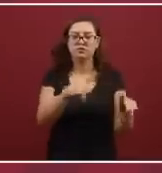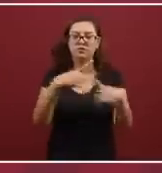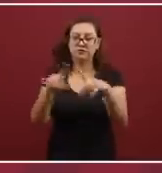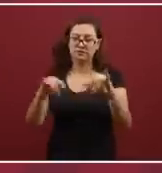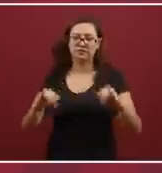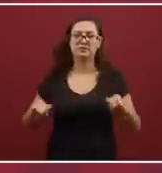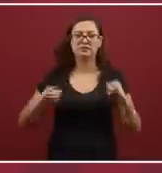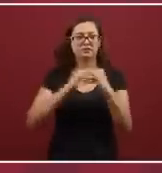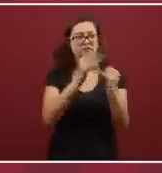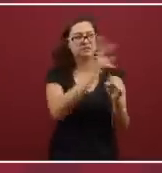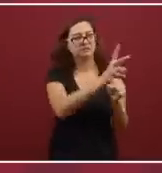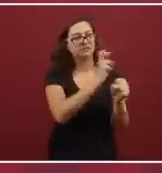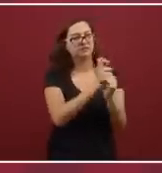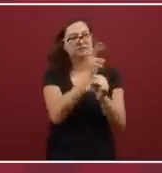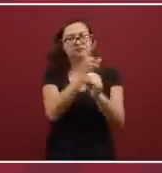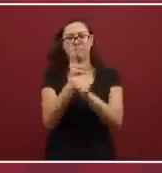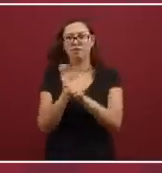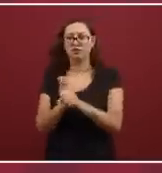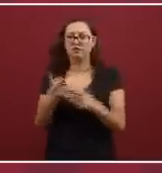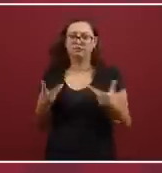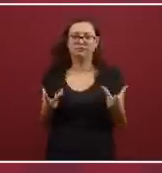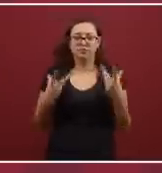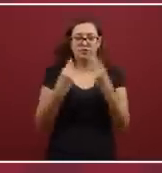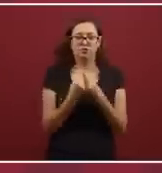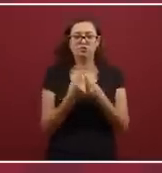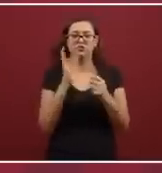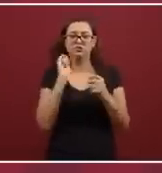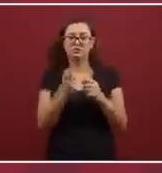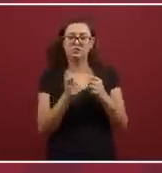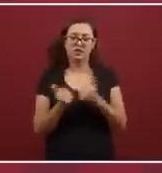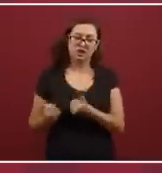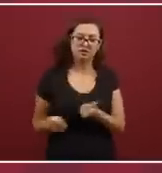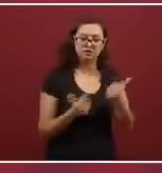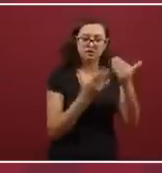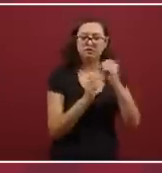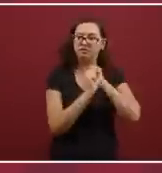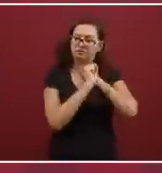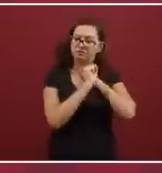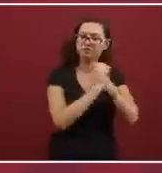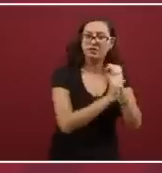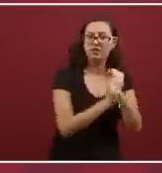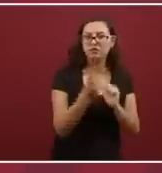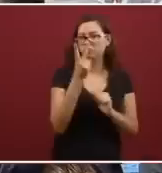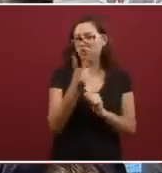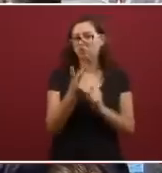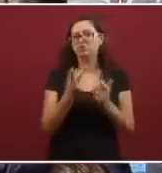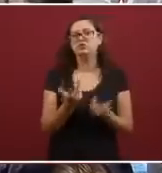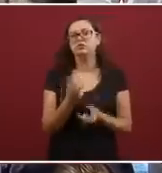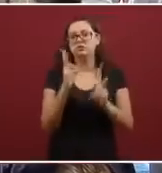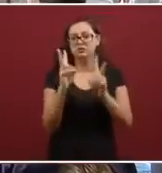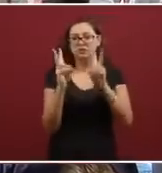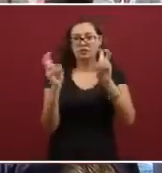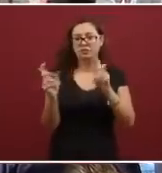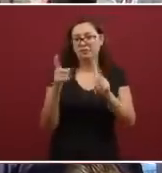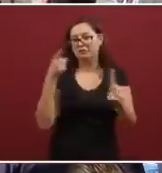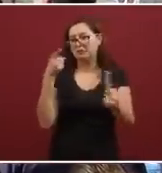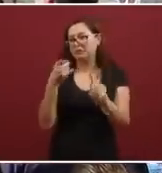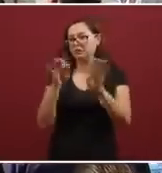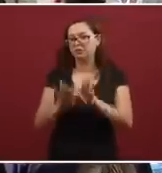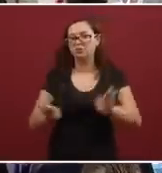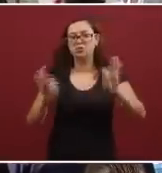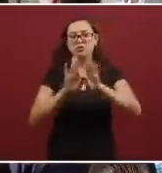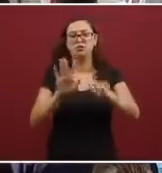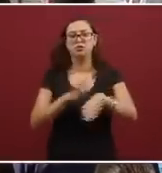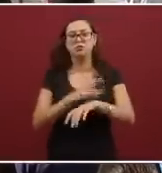hagan, vinculando lo que es tráfico con lo que es trata, no solo en este caso, sino en otros casos. ¿Por qué son decisivas? ¿O